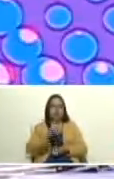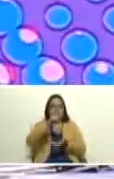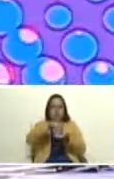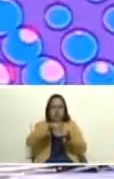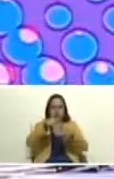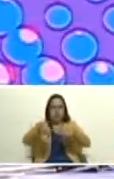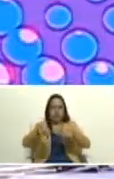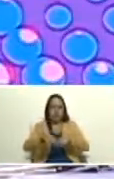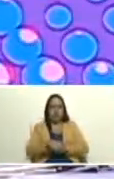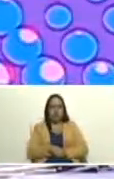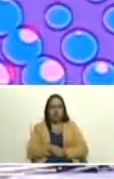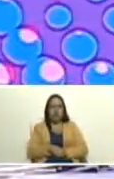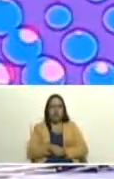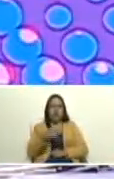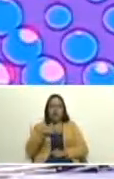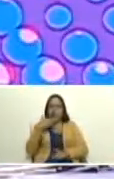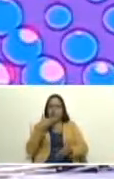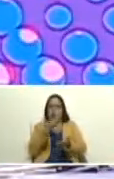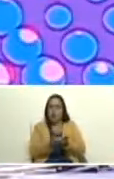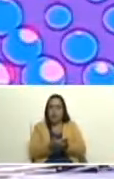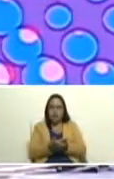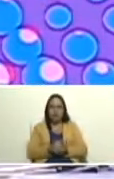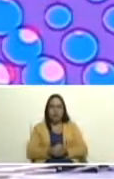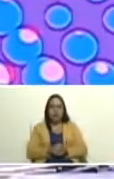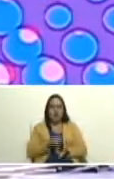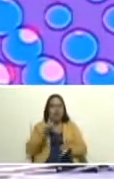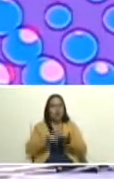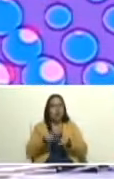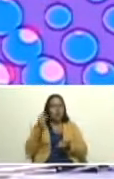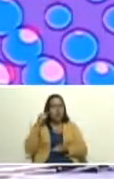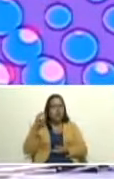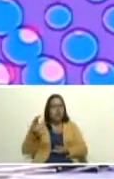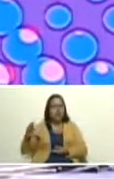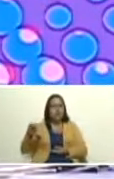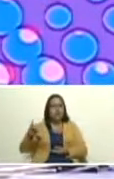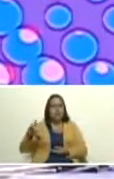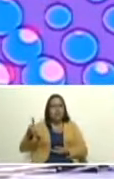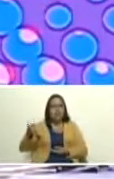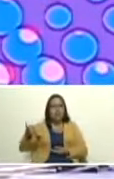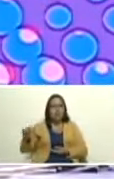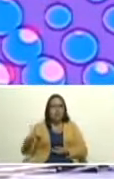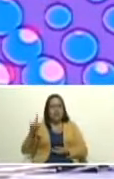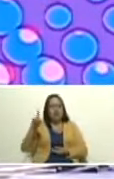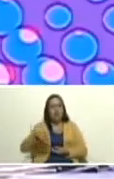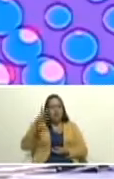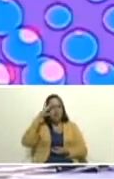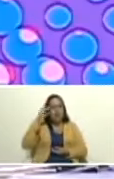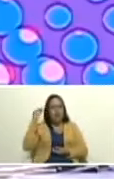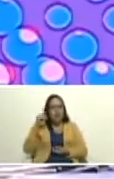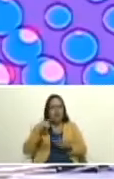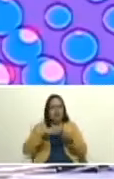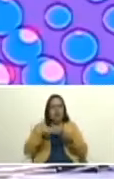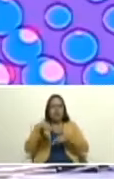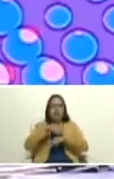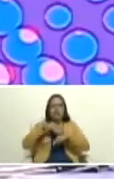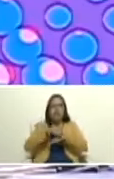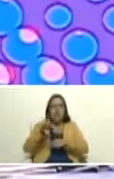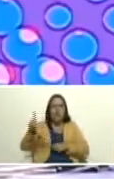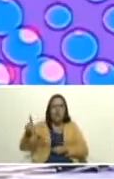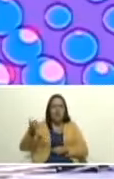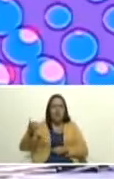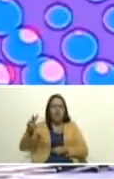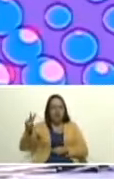presentes. Y les voy a pedir a Cilia, a Delcy, a Diva y a